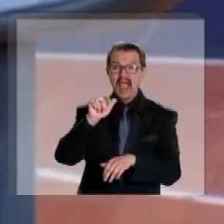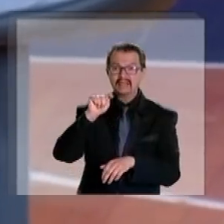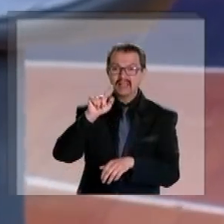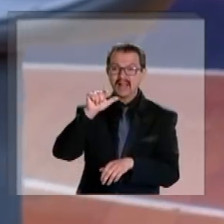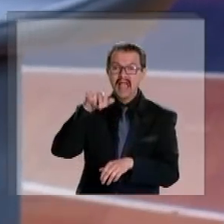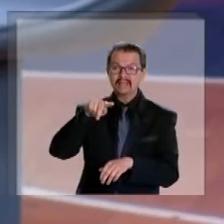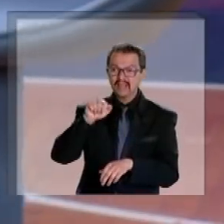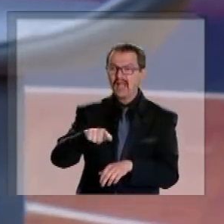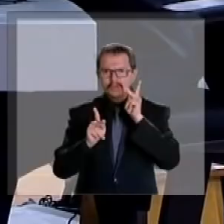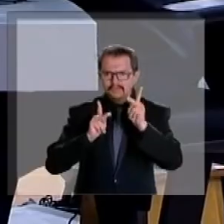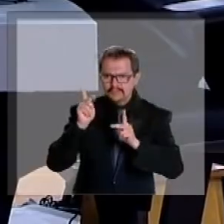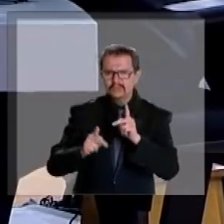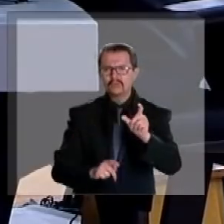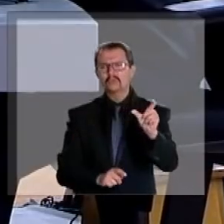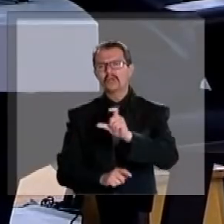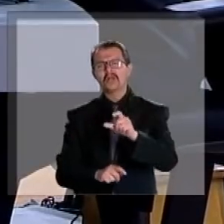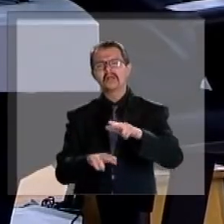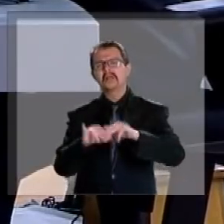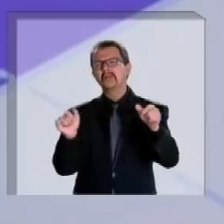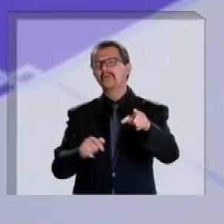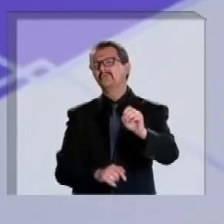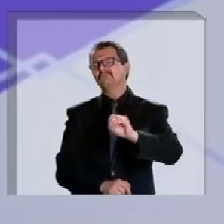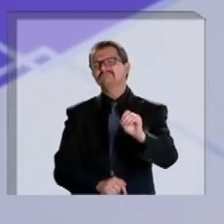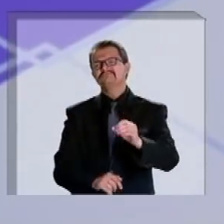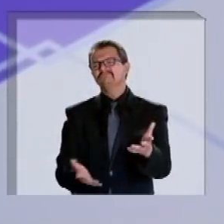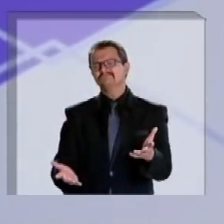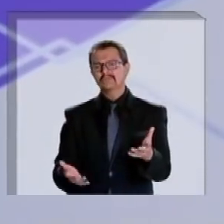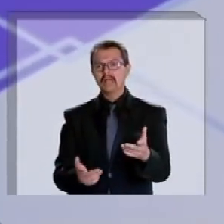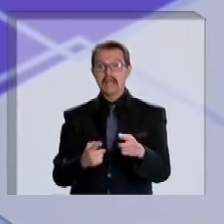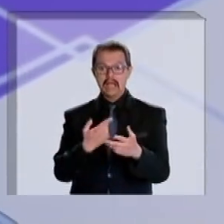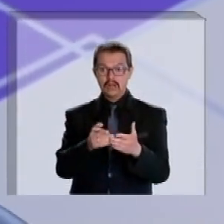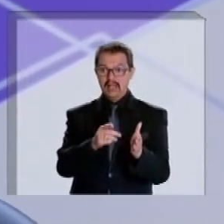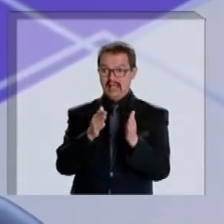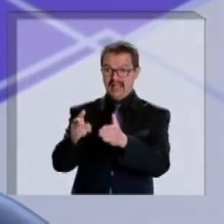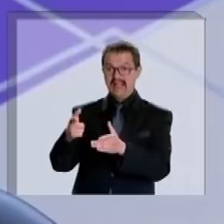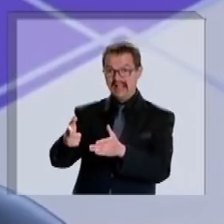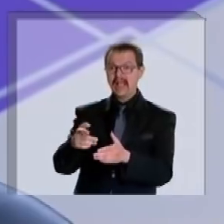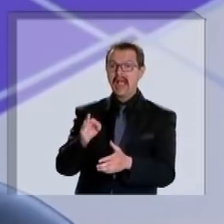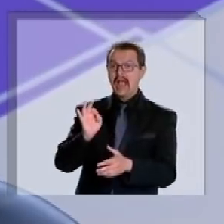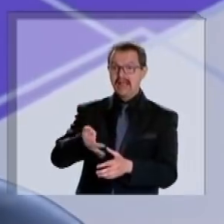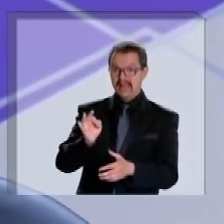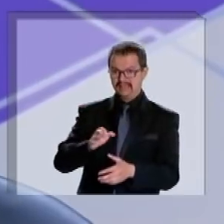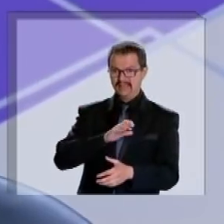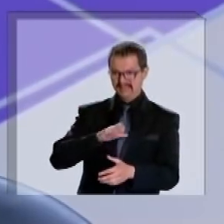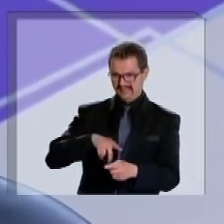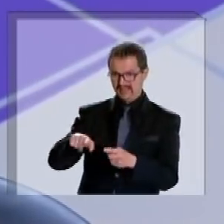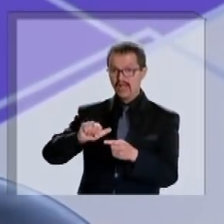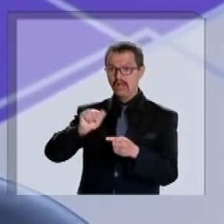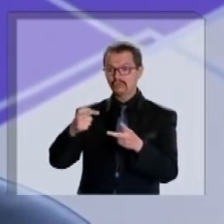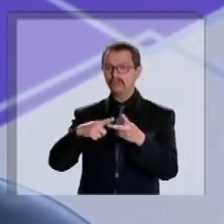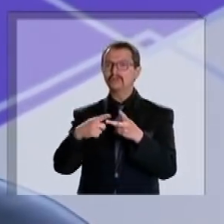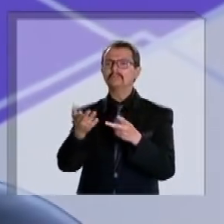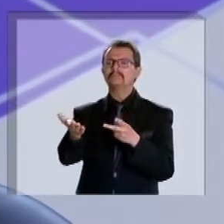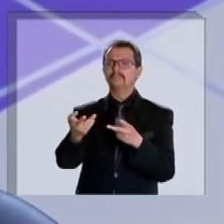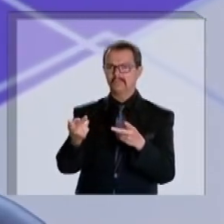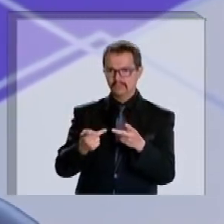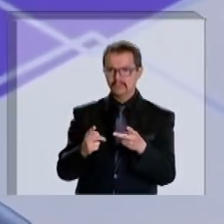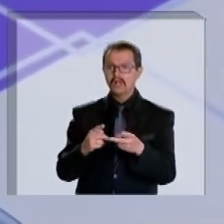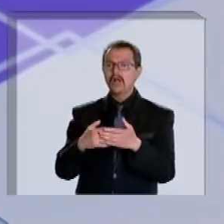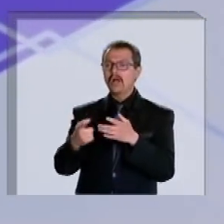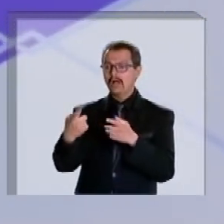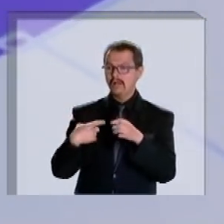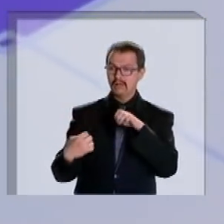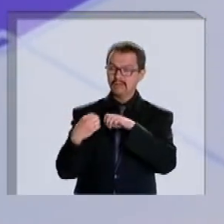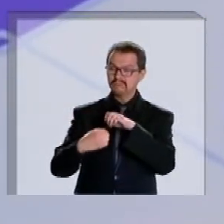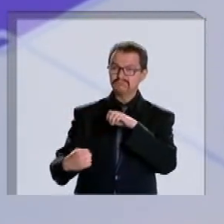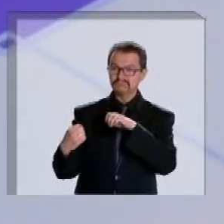los consulados o a los migrantes. Hay una cosa que es peor que los engaños, y es la hipocresía. Van dos veces que se